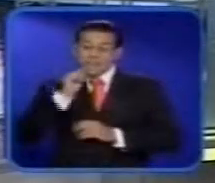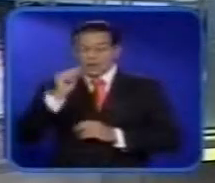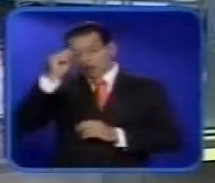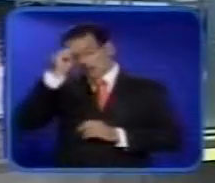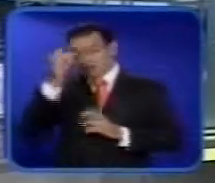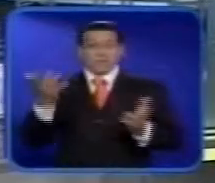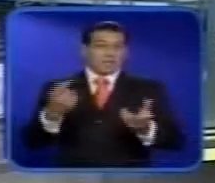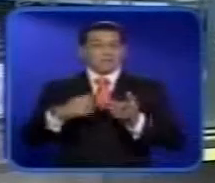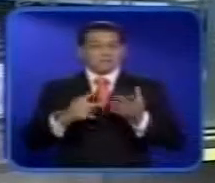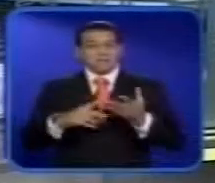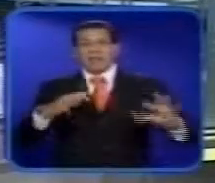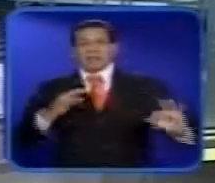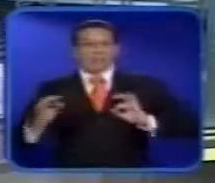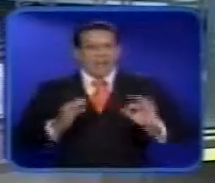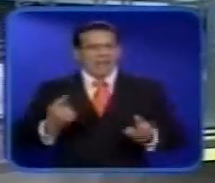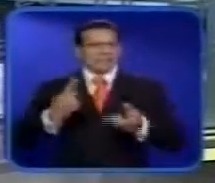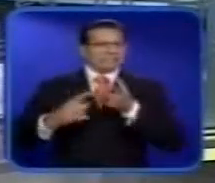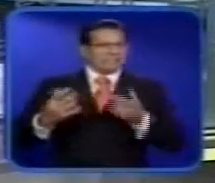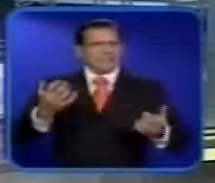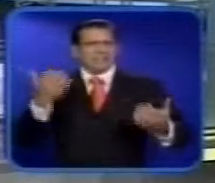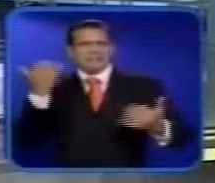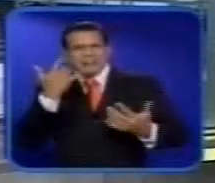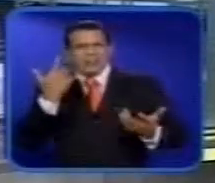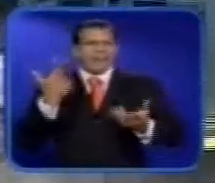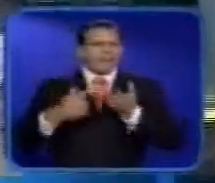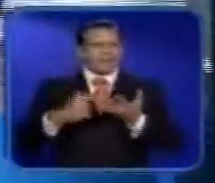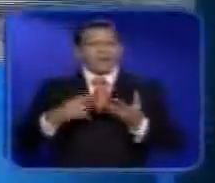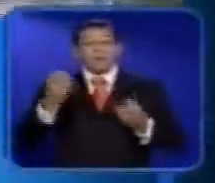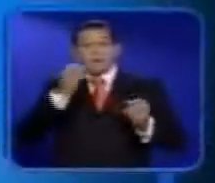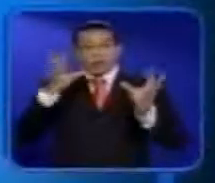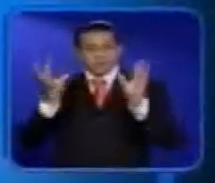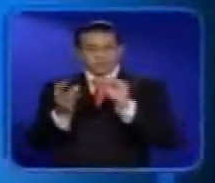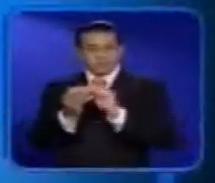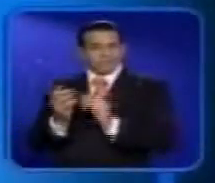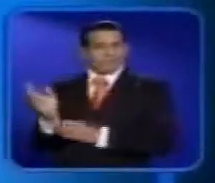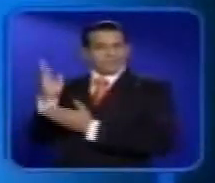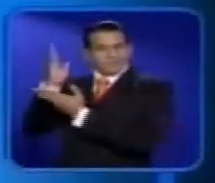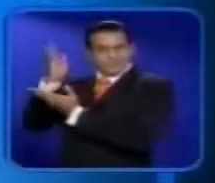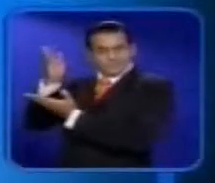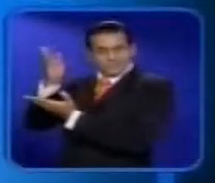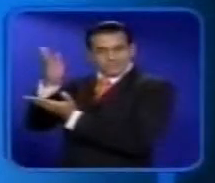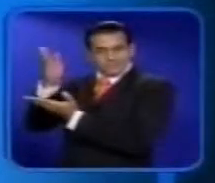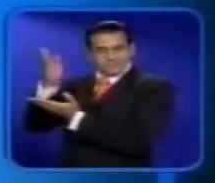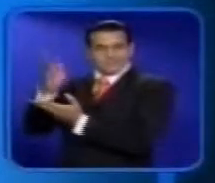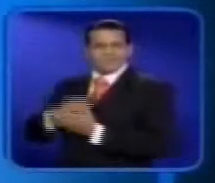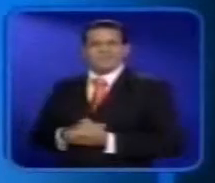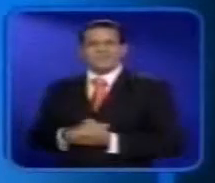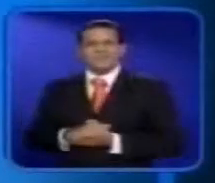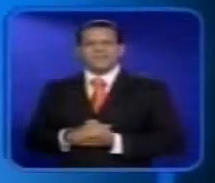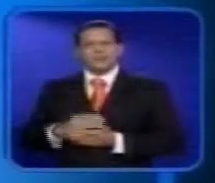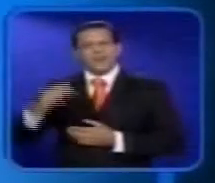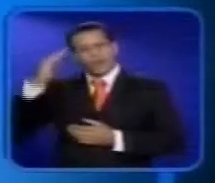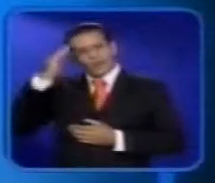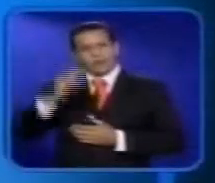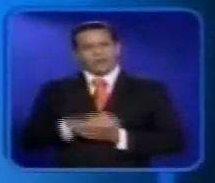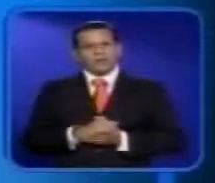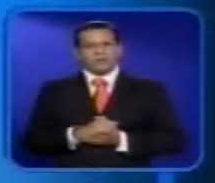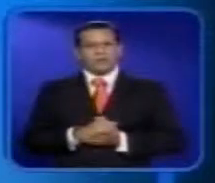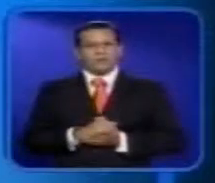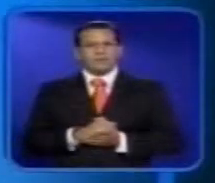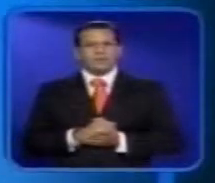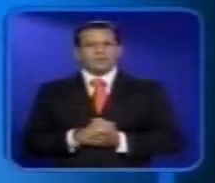del entretenimiento, ya está lista y una excelente composición, Michelle Zapaini. ¿Qué te parece esto, Michu? Hola, mi Ale, qué rico, ahora te tengo aquí